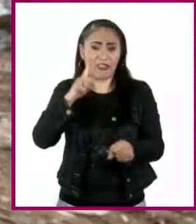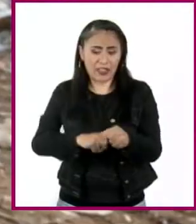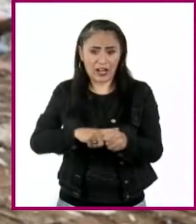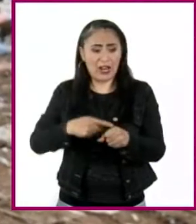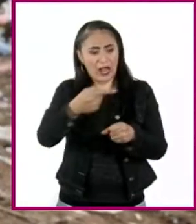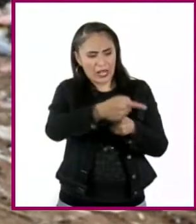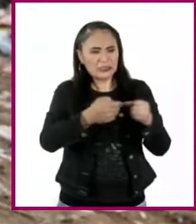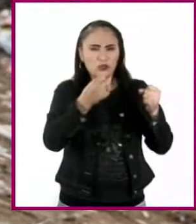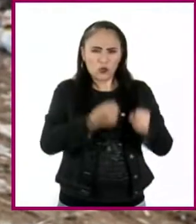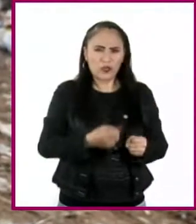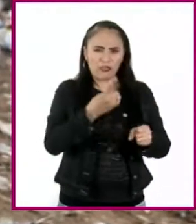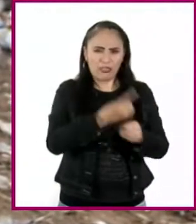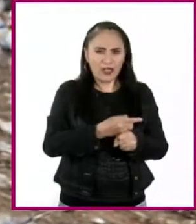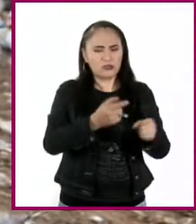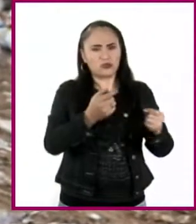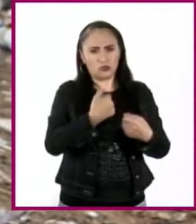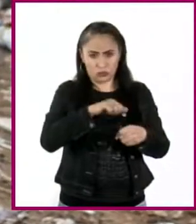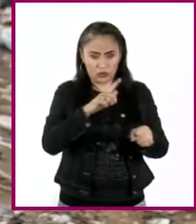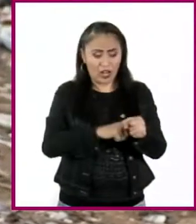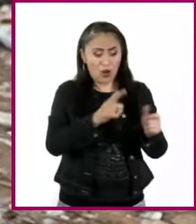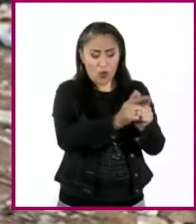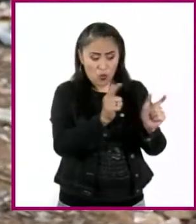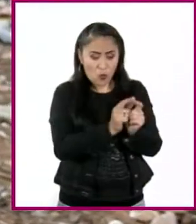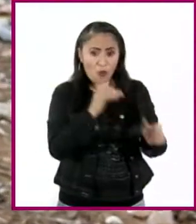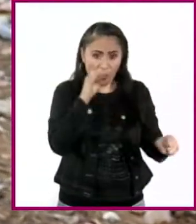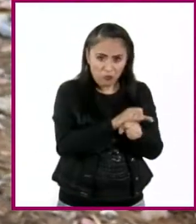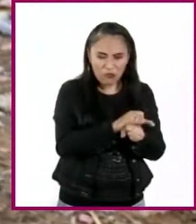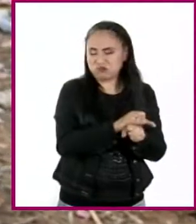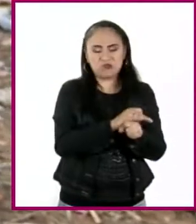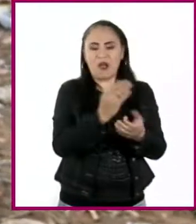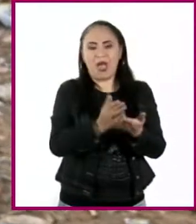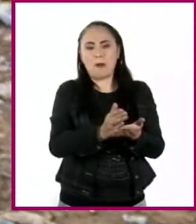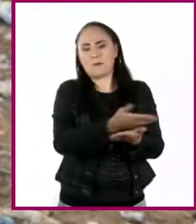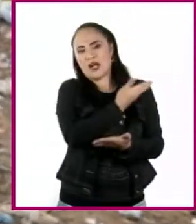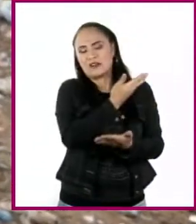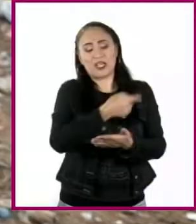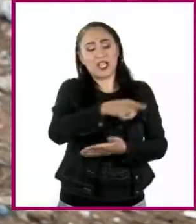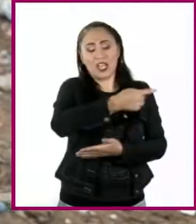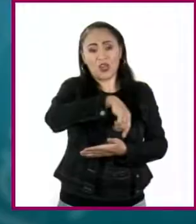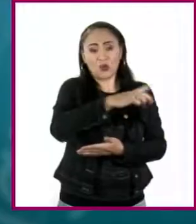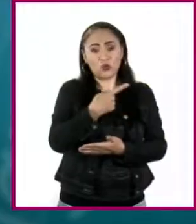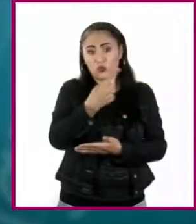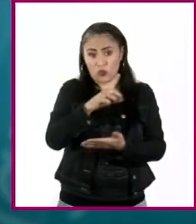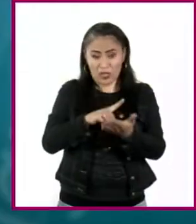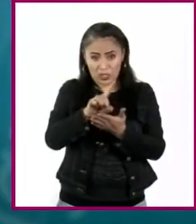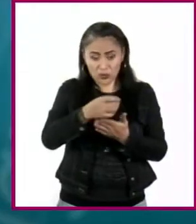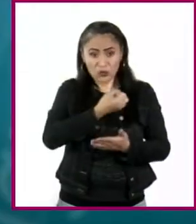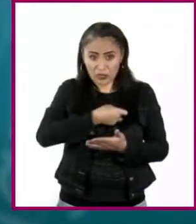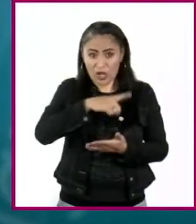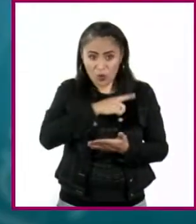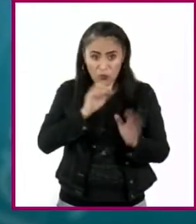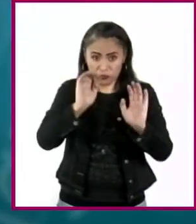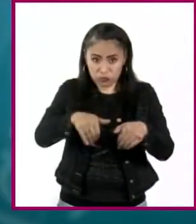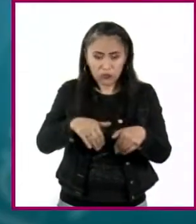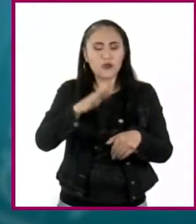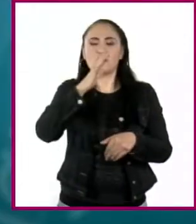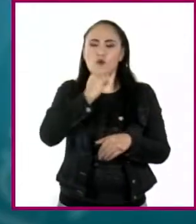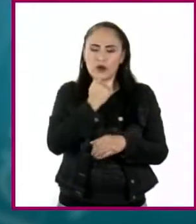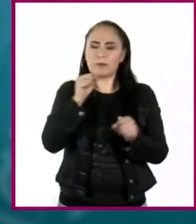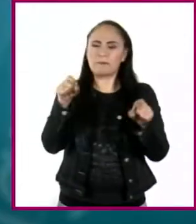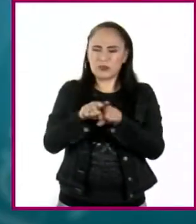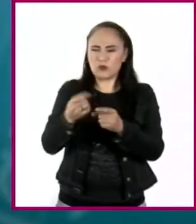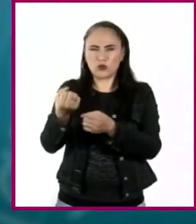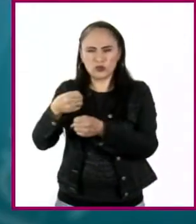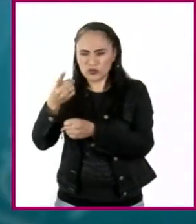de la seguridad social a grupos que enfrentan situaciones de riesgo y no pueden ejercer su derecho a salud. En cada sociedad, identifican